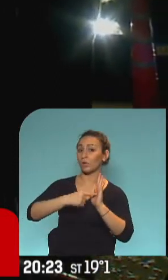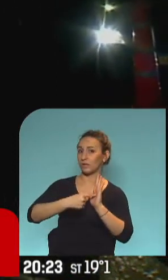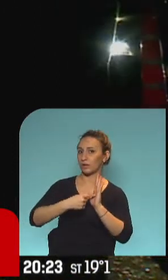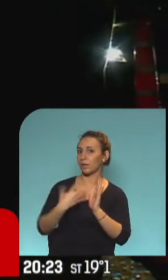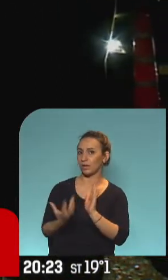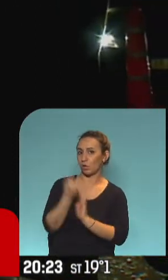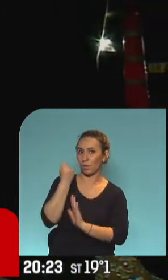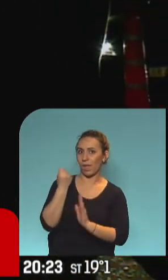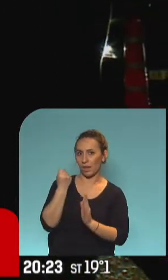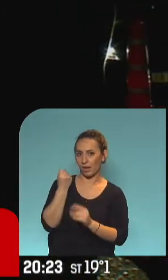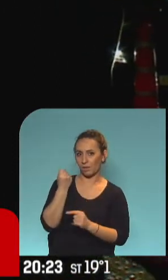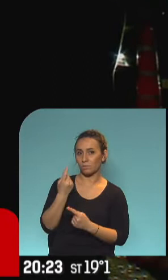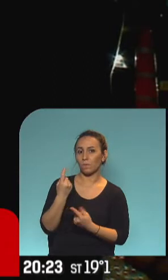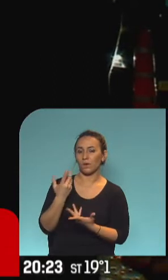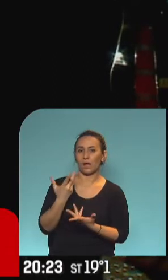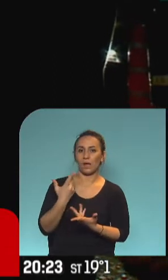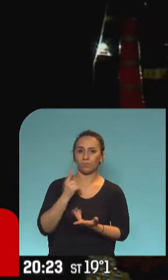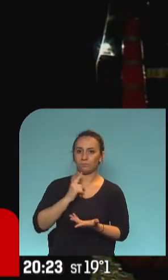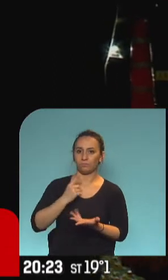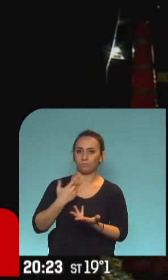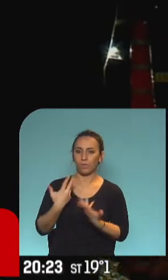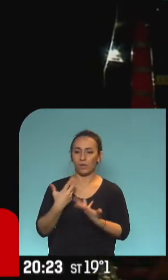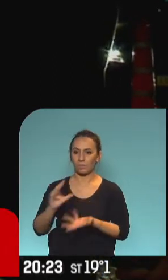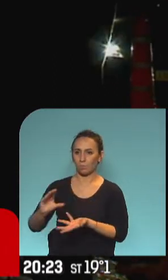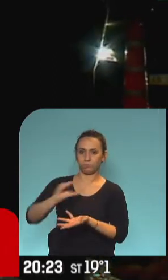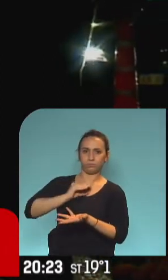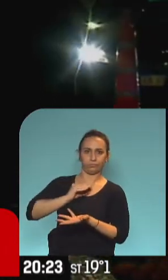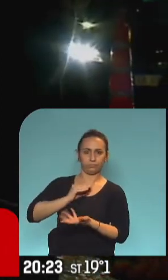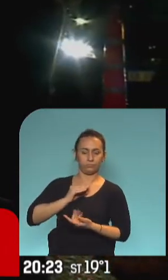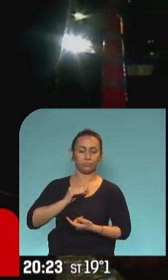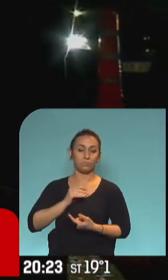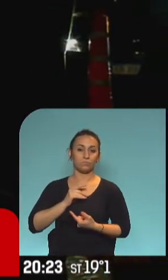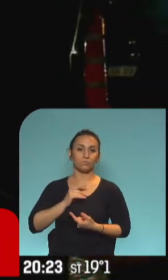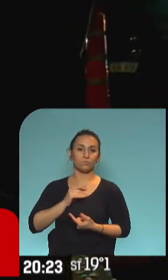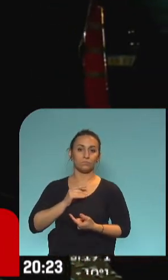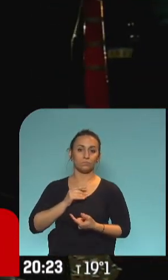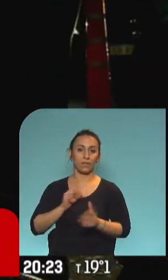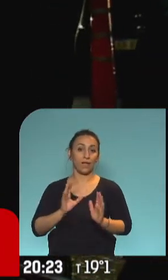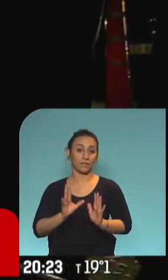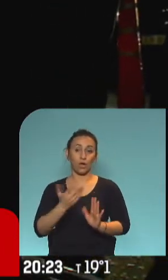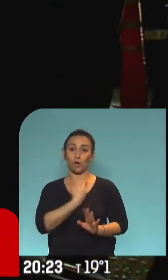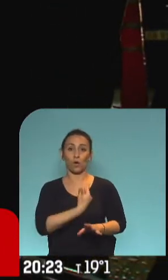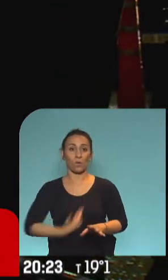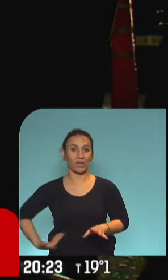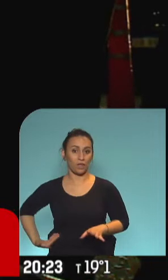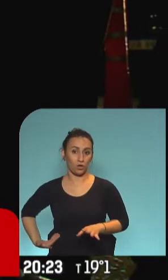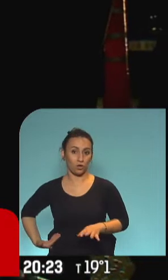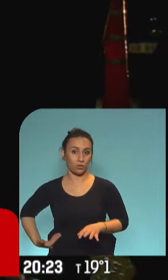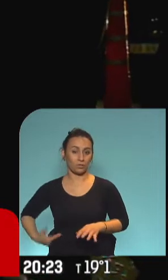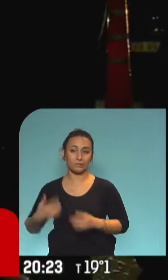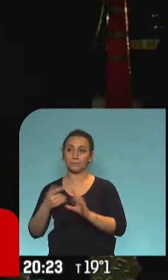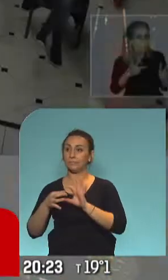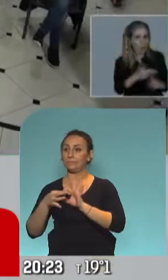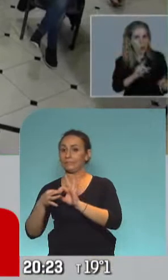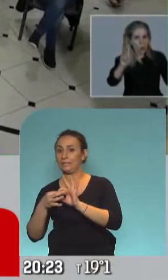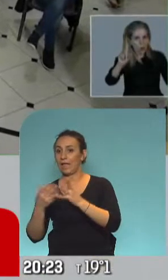esa posibilidad de tener autodeterminación, de manera tal que no sea necesario que el gobernador dependa de la